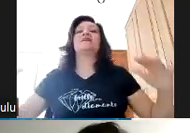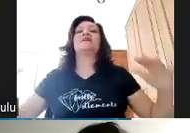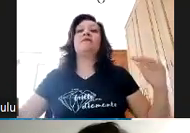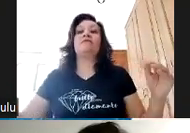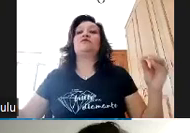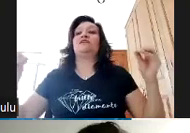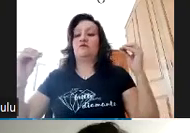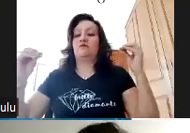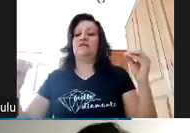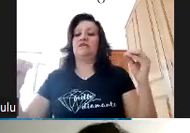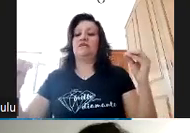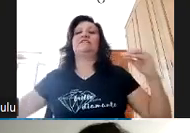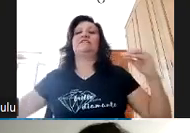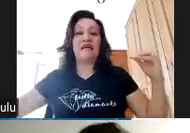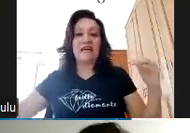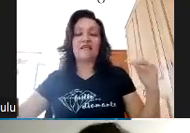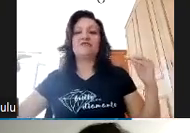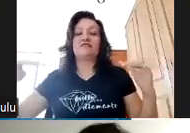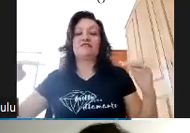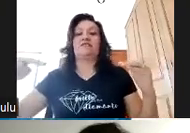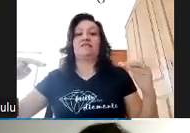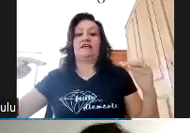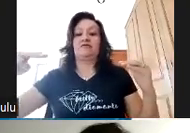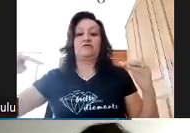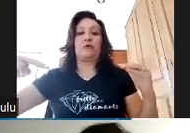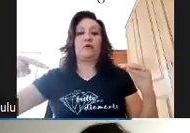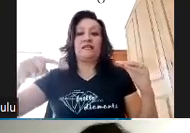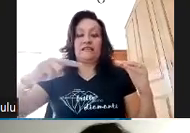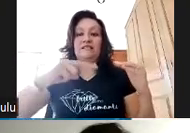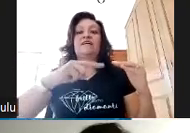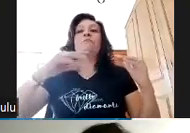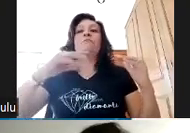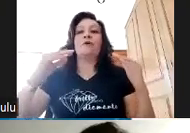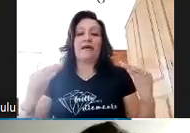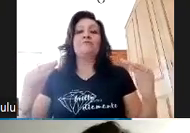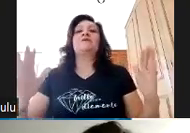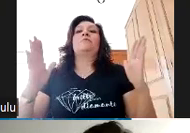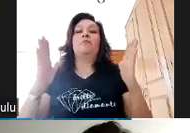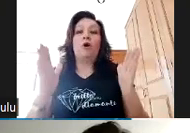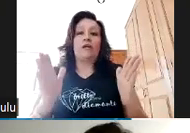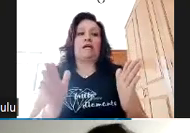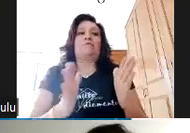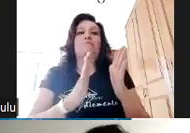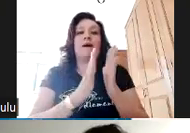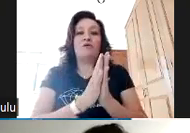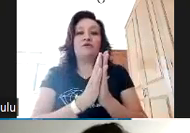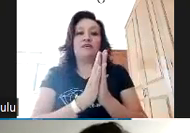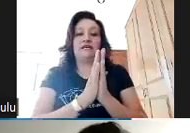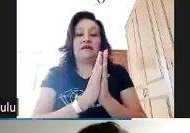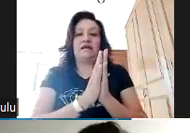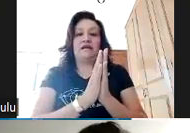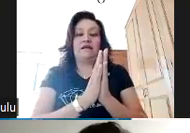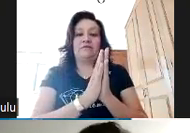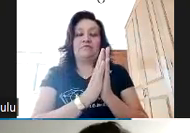Que vamos a cortarles esos este sus poitas porque porque vamos